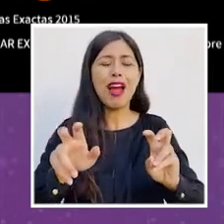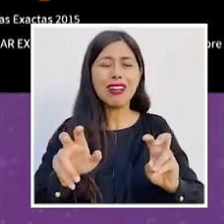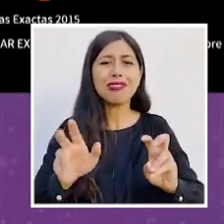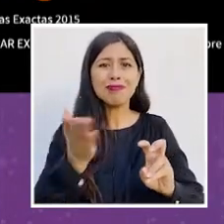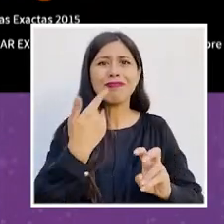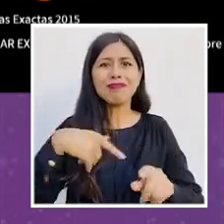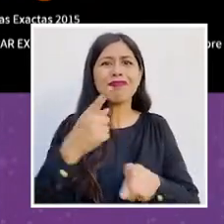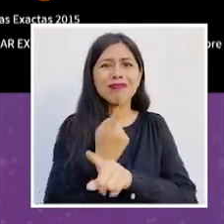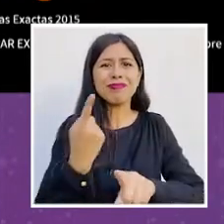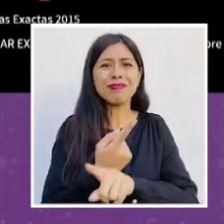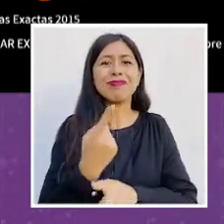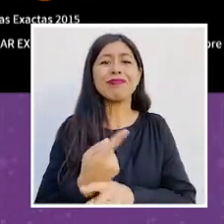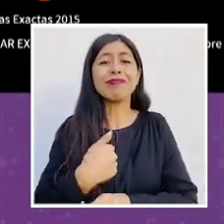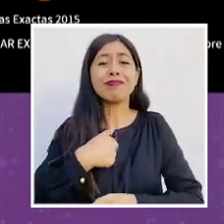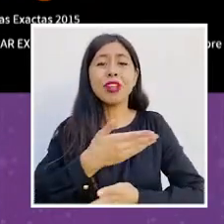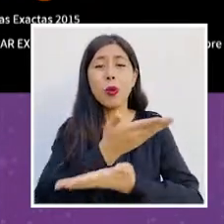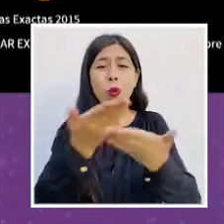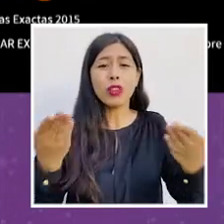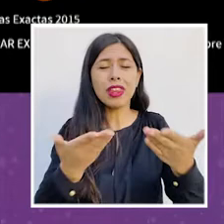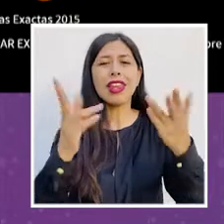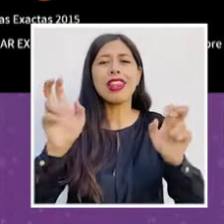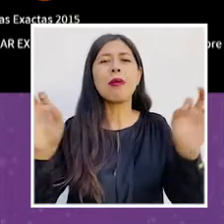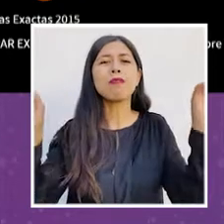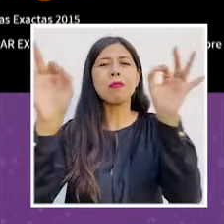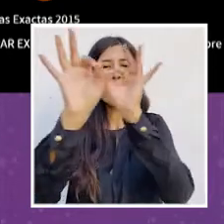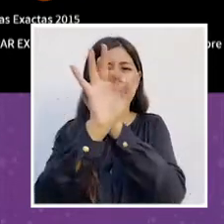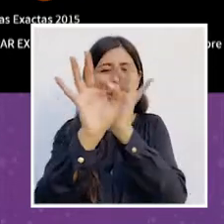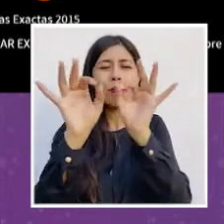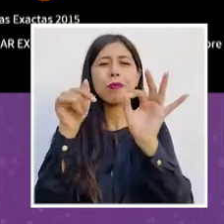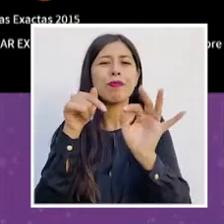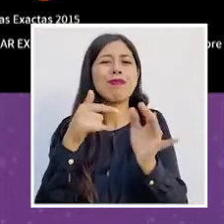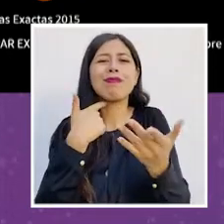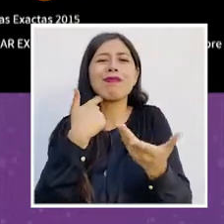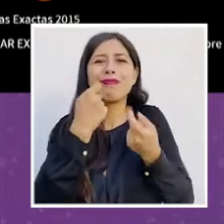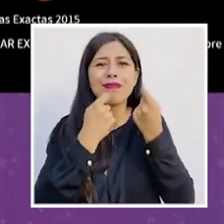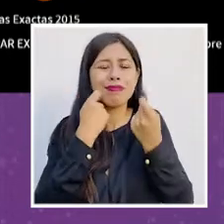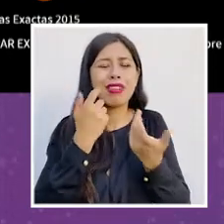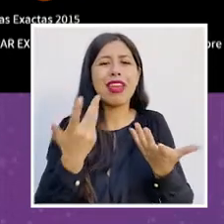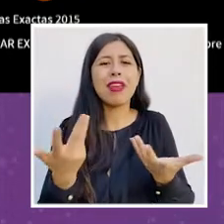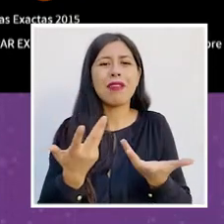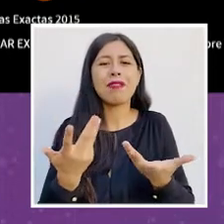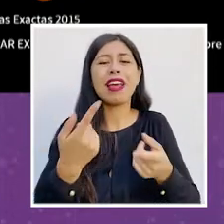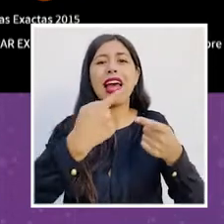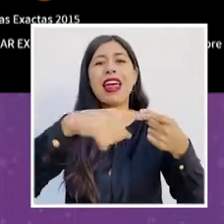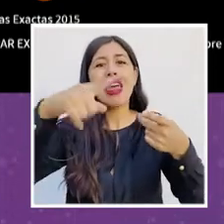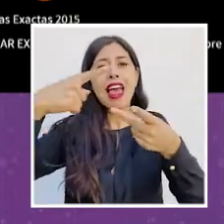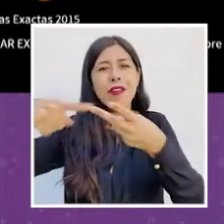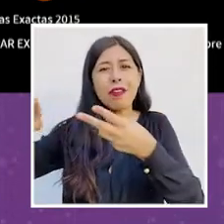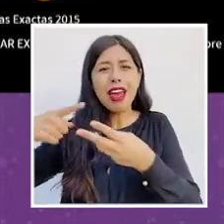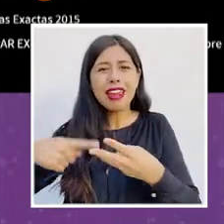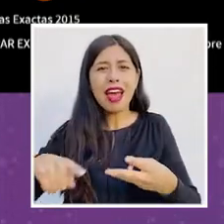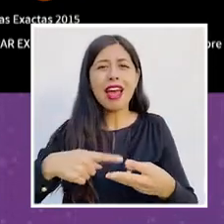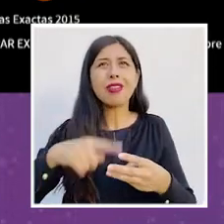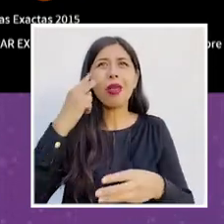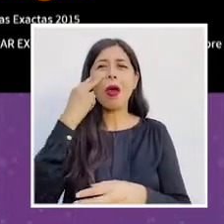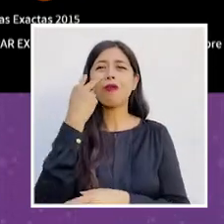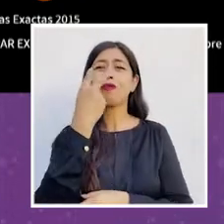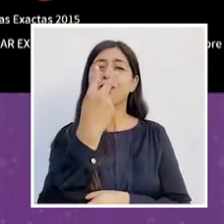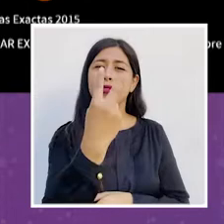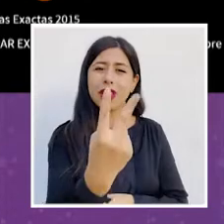día y voy a conversar con ustedes sobre el fenómeno eclipse, las distintas